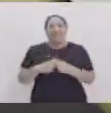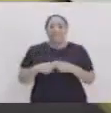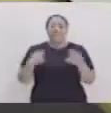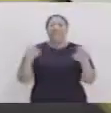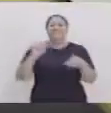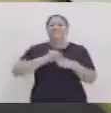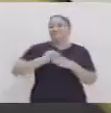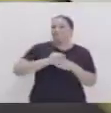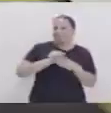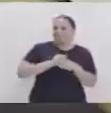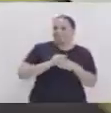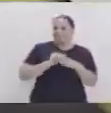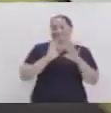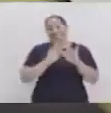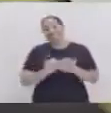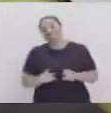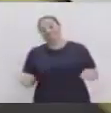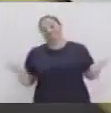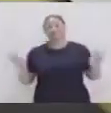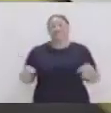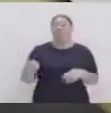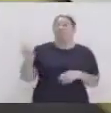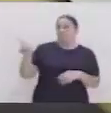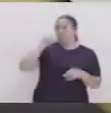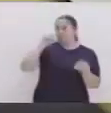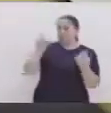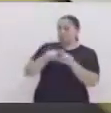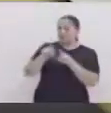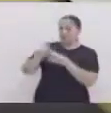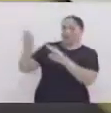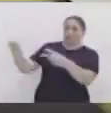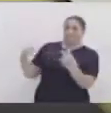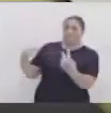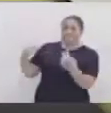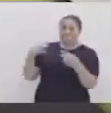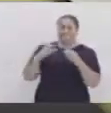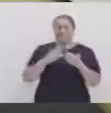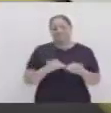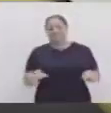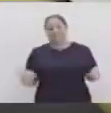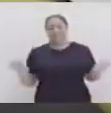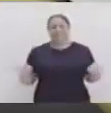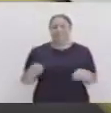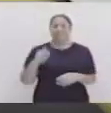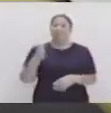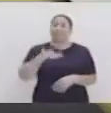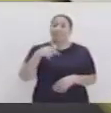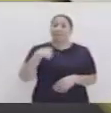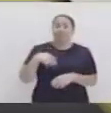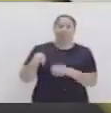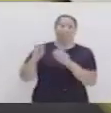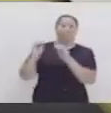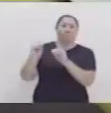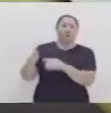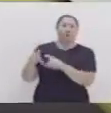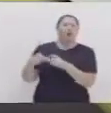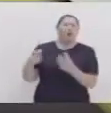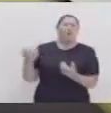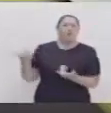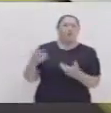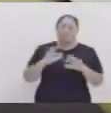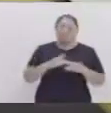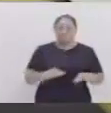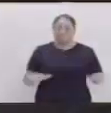con un ejercicio para que tú también logres visualizar lo que yo voy a tocar después. Y te voy a enseñar a hacer glisandos en el